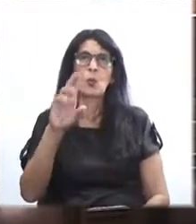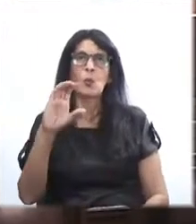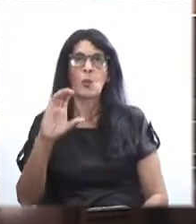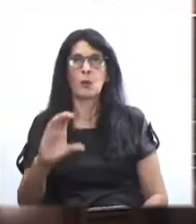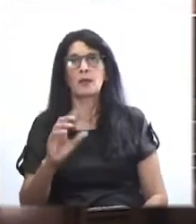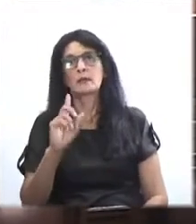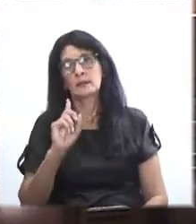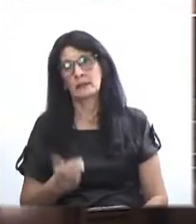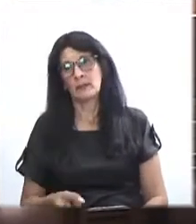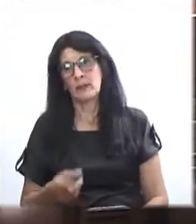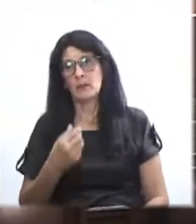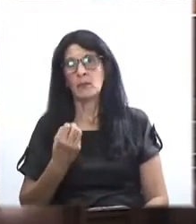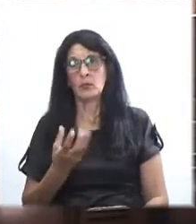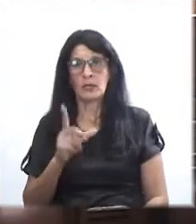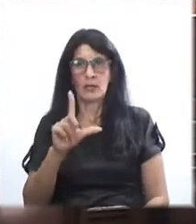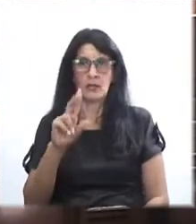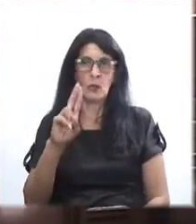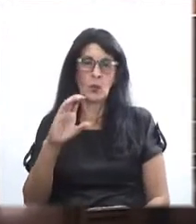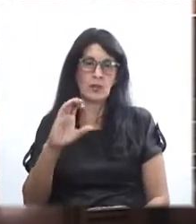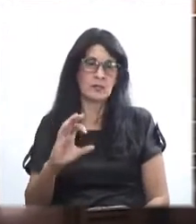la LUC siempre aparece.